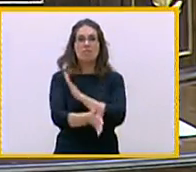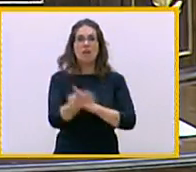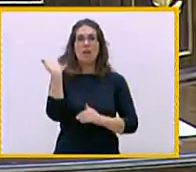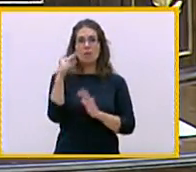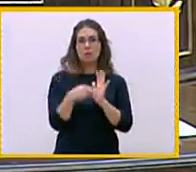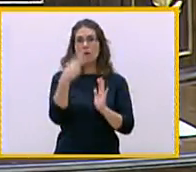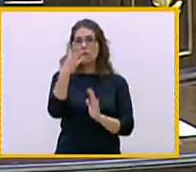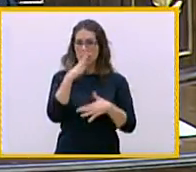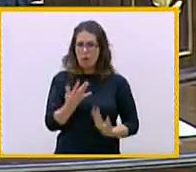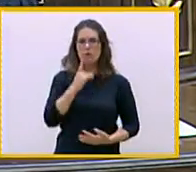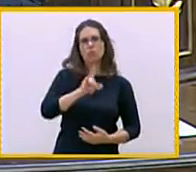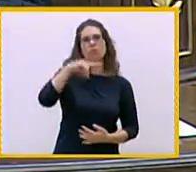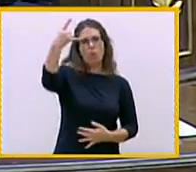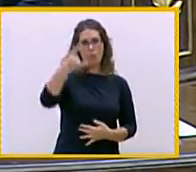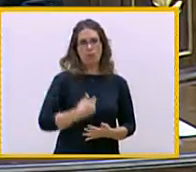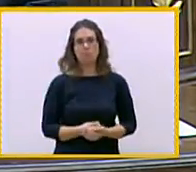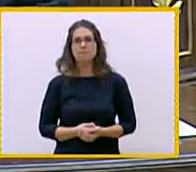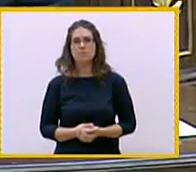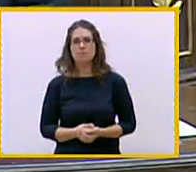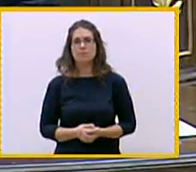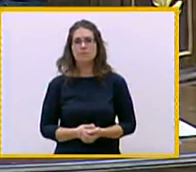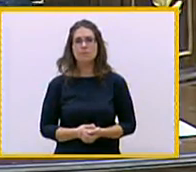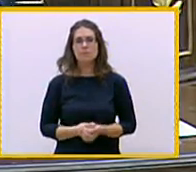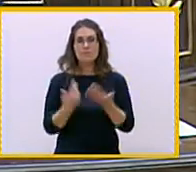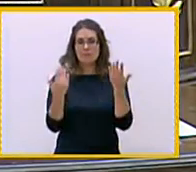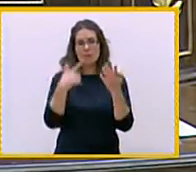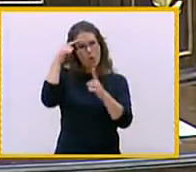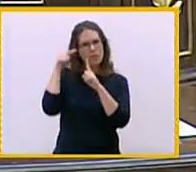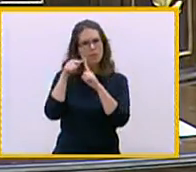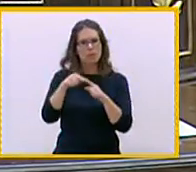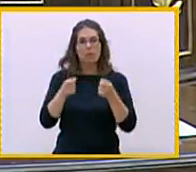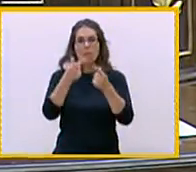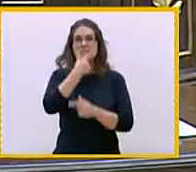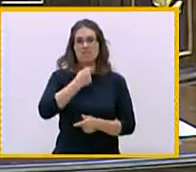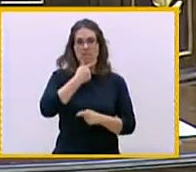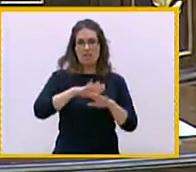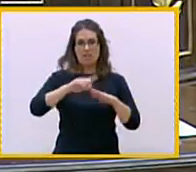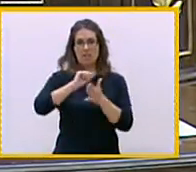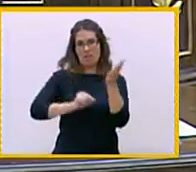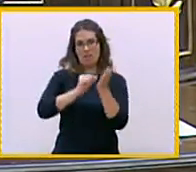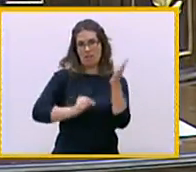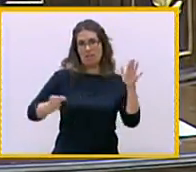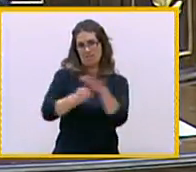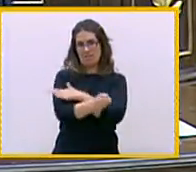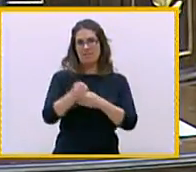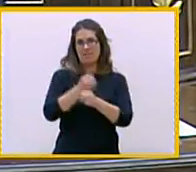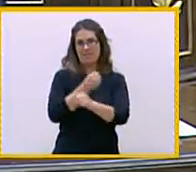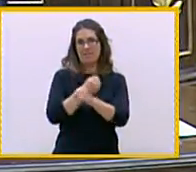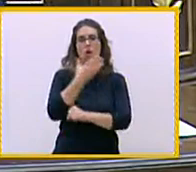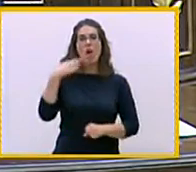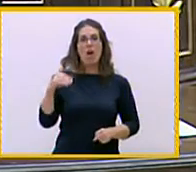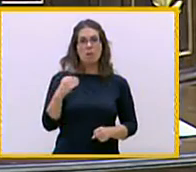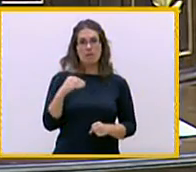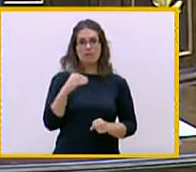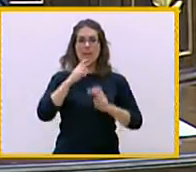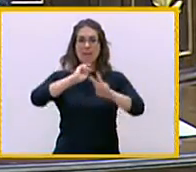2004. Para facilitar la empleabilidad de los jóvenes, la reforma de la formación profesional se